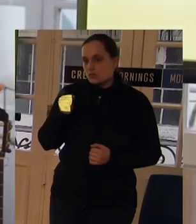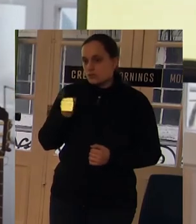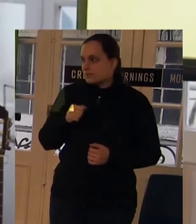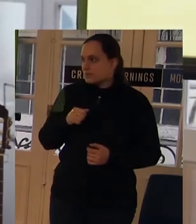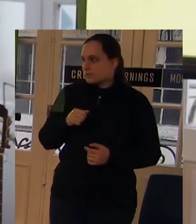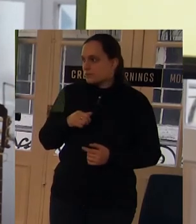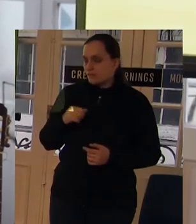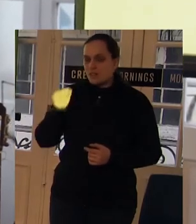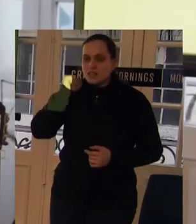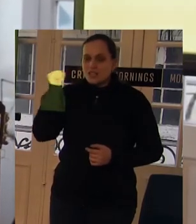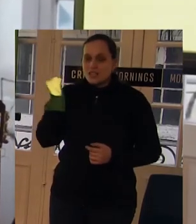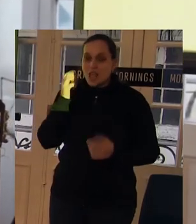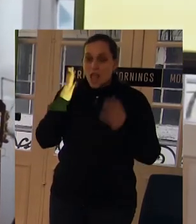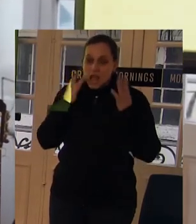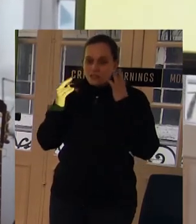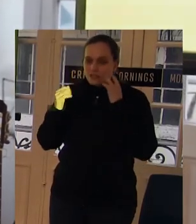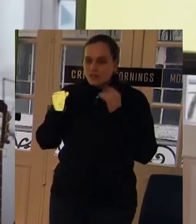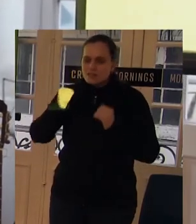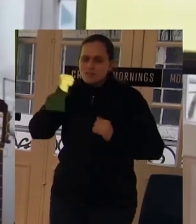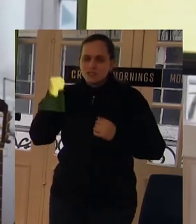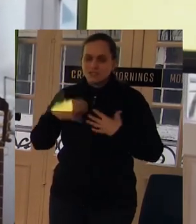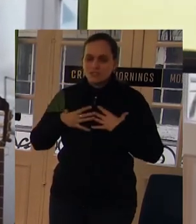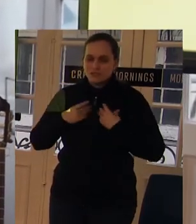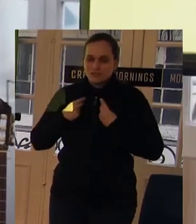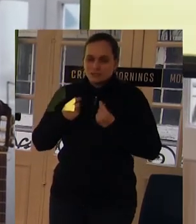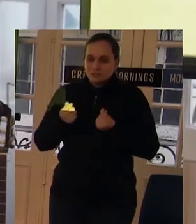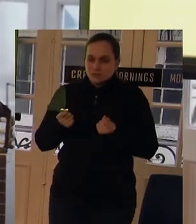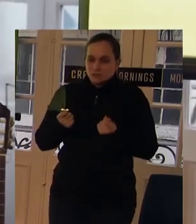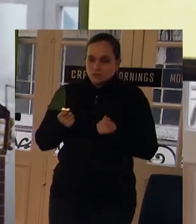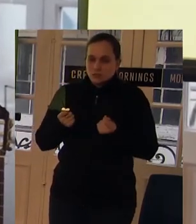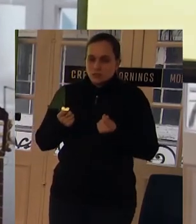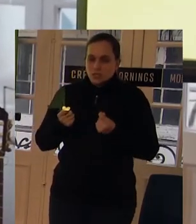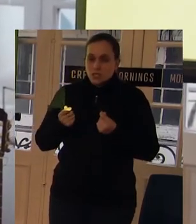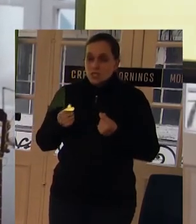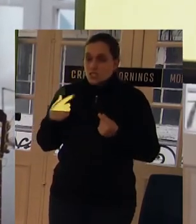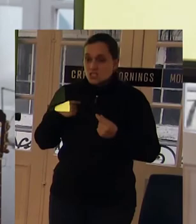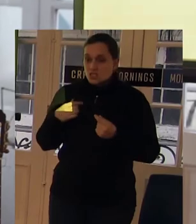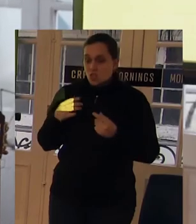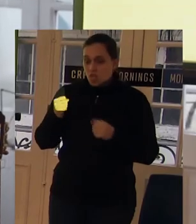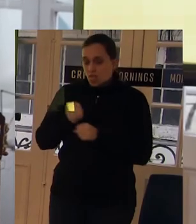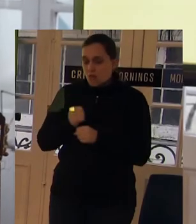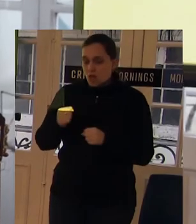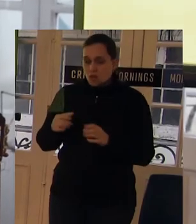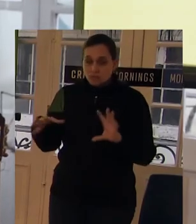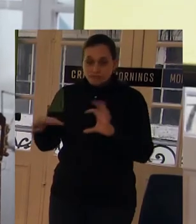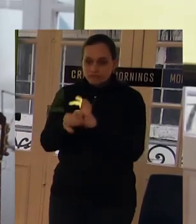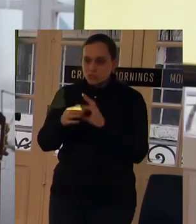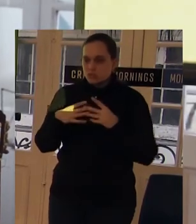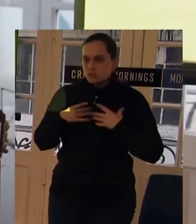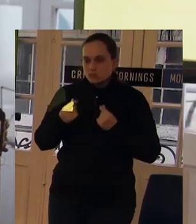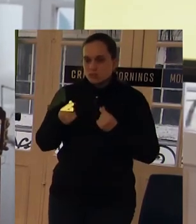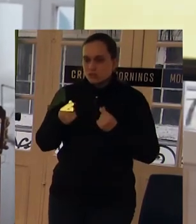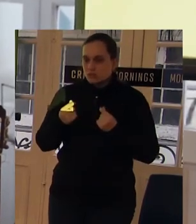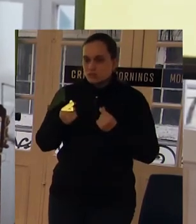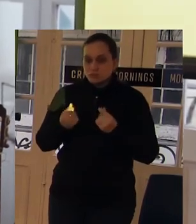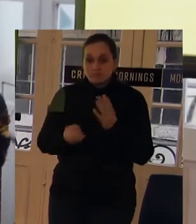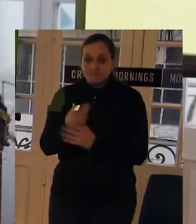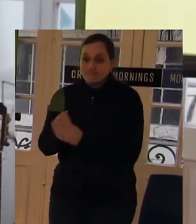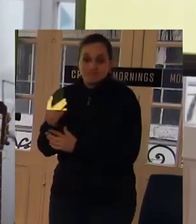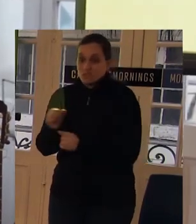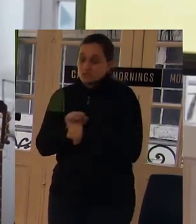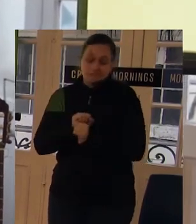arte sin emoción, no hay creación sin emoción. Entonces, si yo no puedo conectar, no puedo emocionar ni a mí ni al